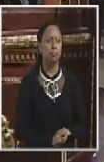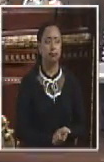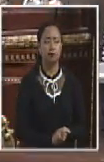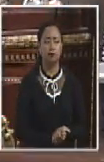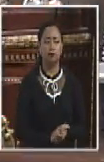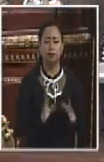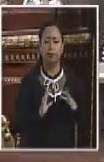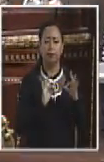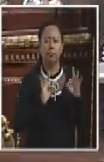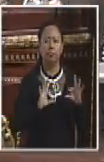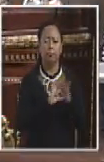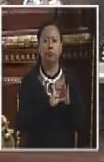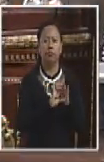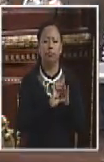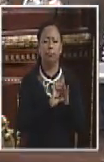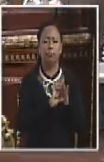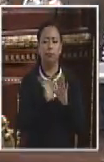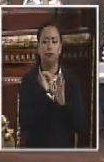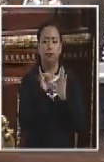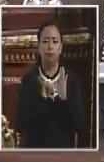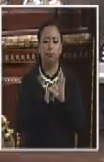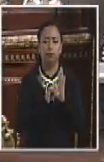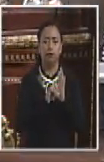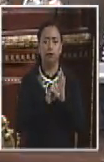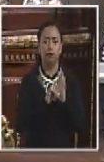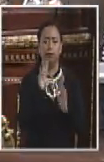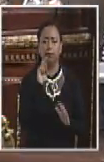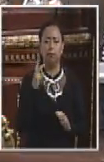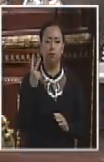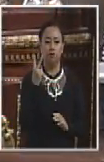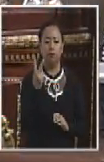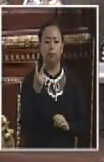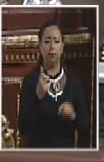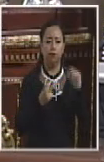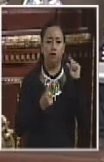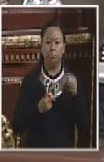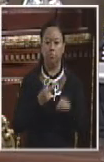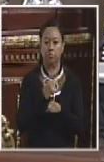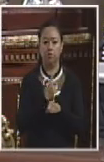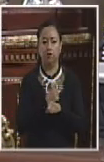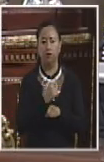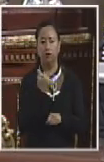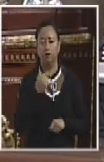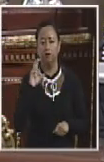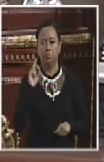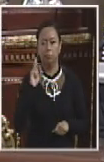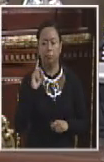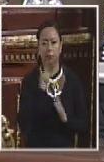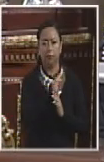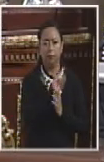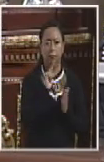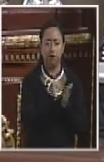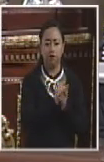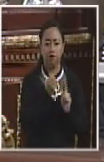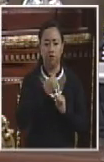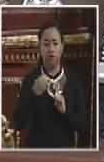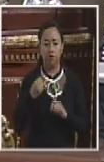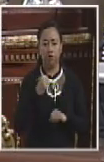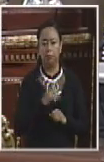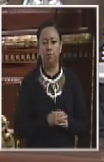Con fundamento en lo dispuesto por los artículos 32, fracciones segunda y trigésima de la Ley